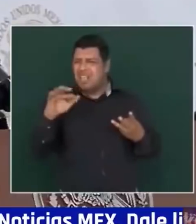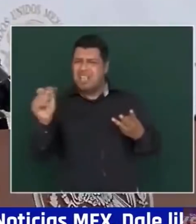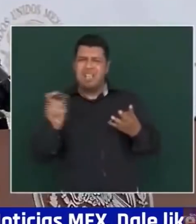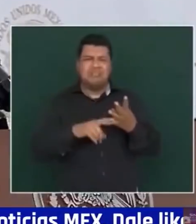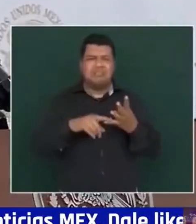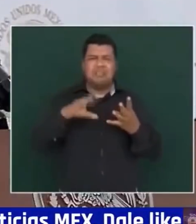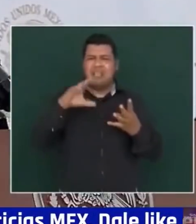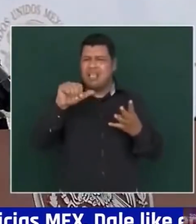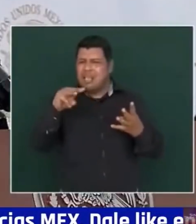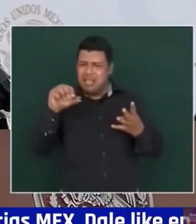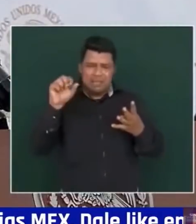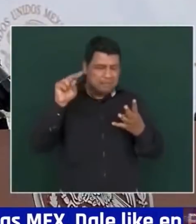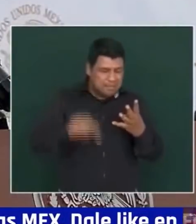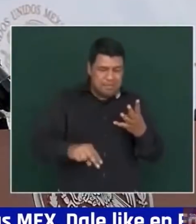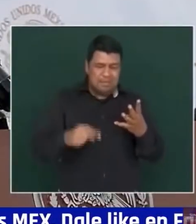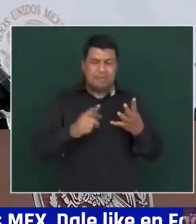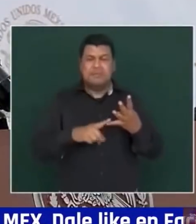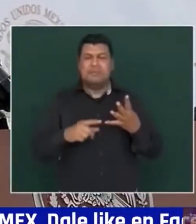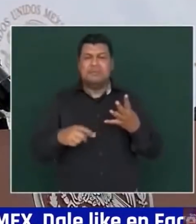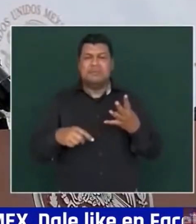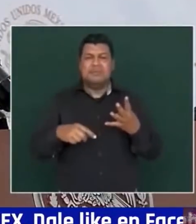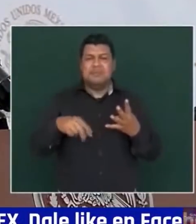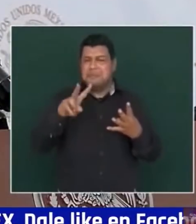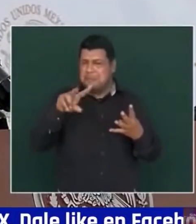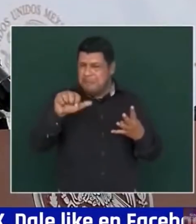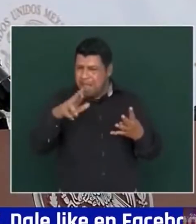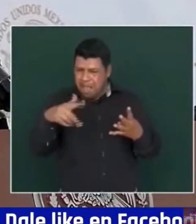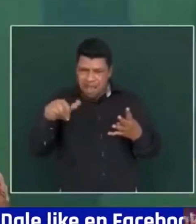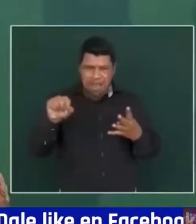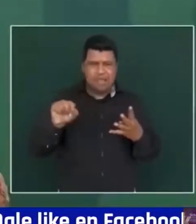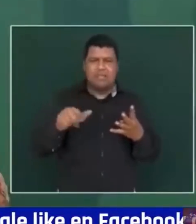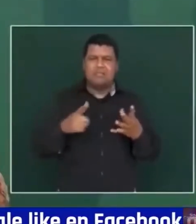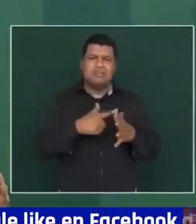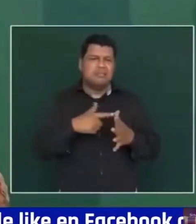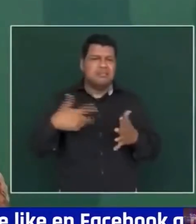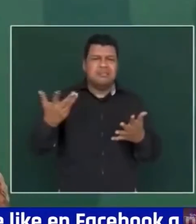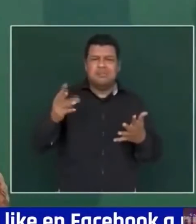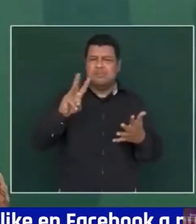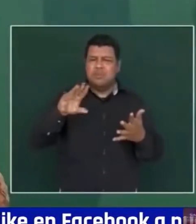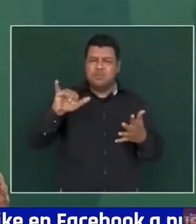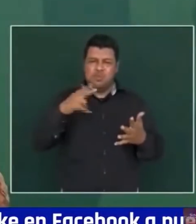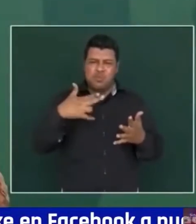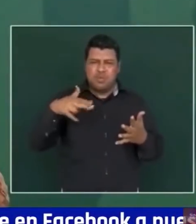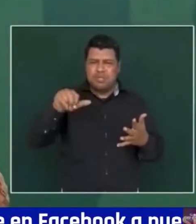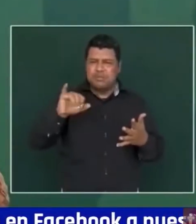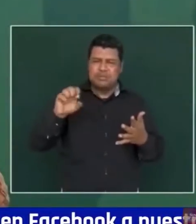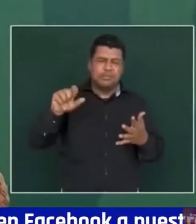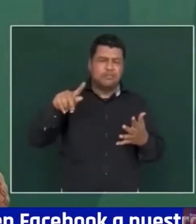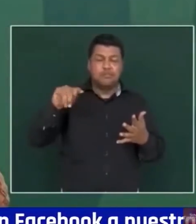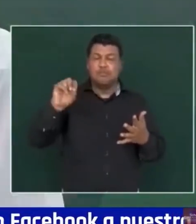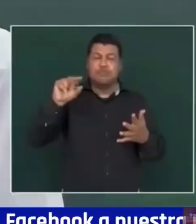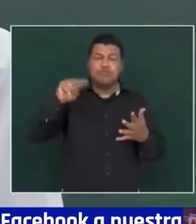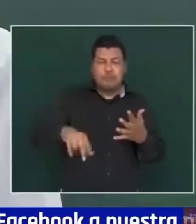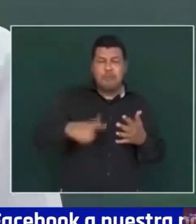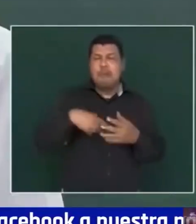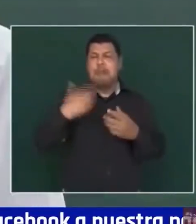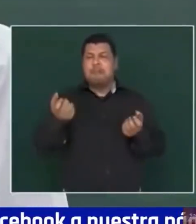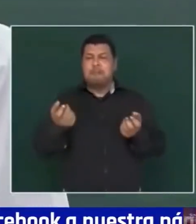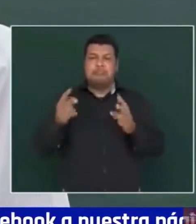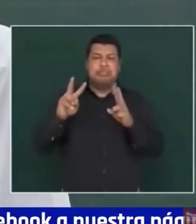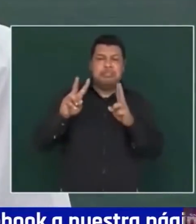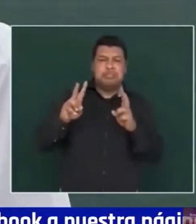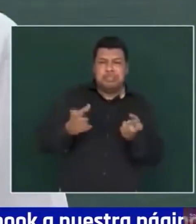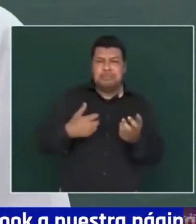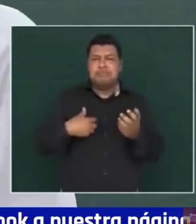Aguilar Camín o Vargas Llosa o el Washington Post o el New York Times o el